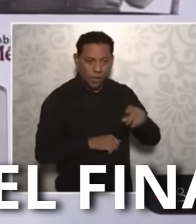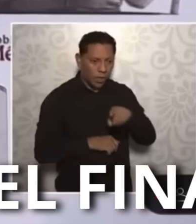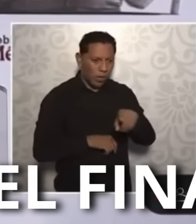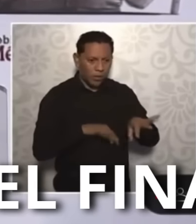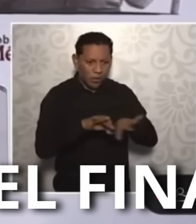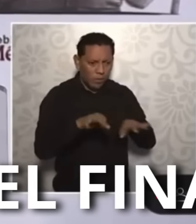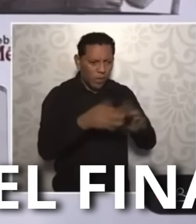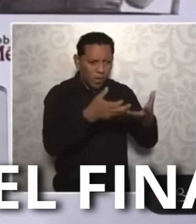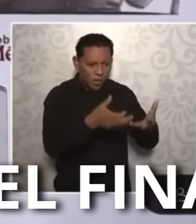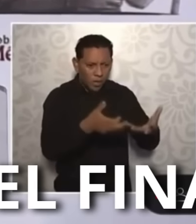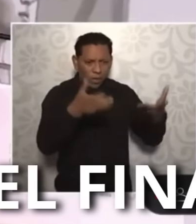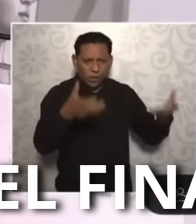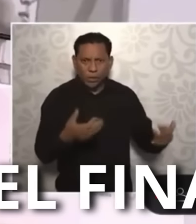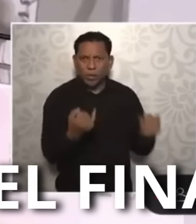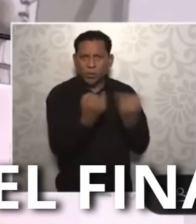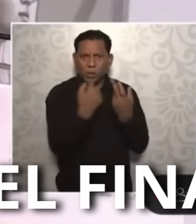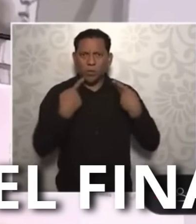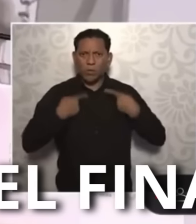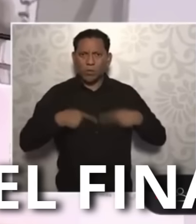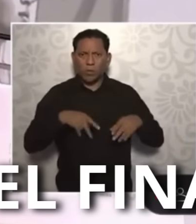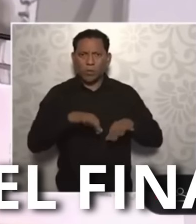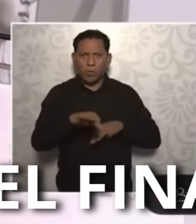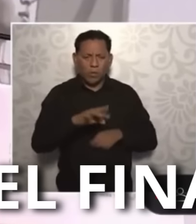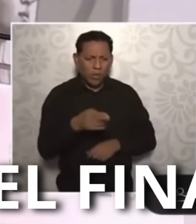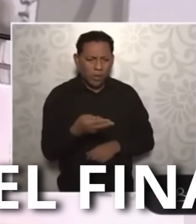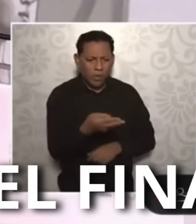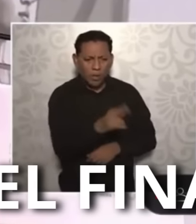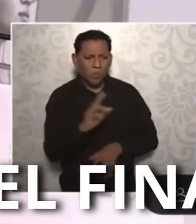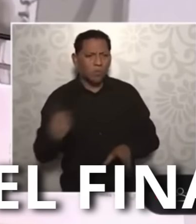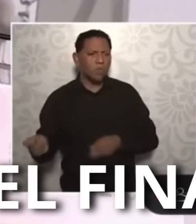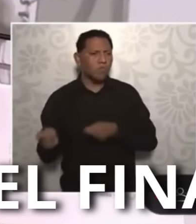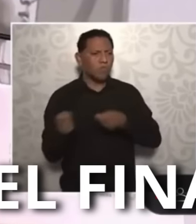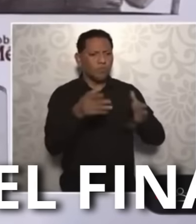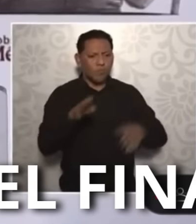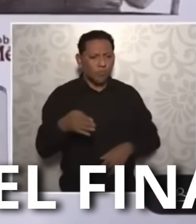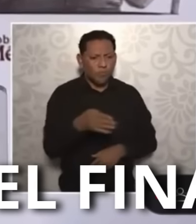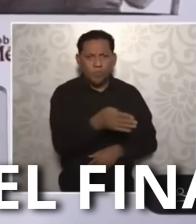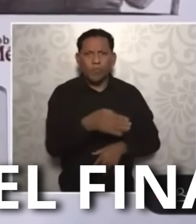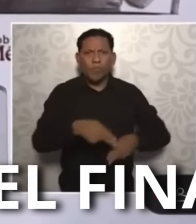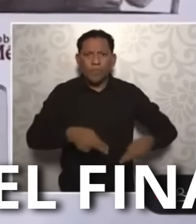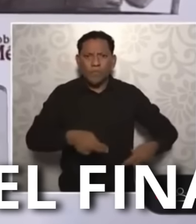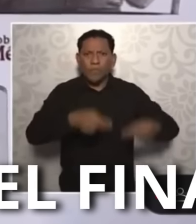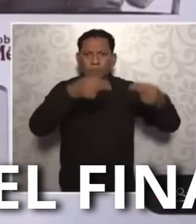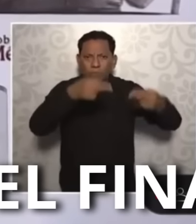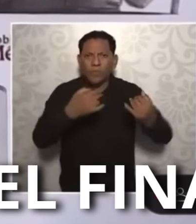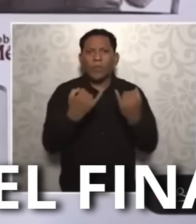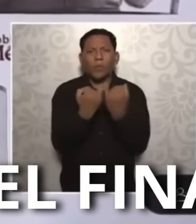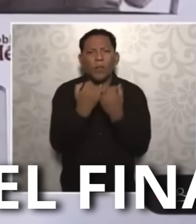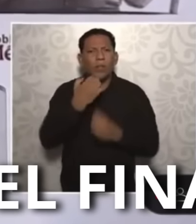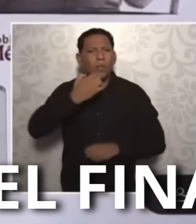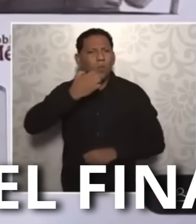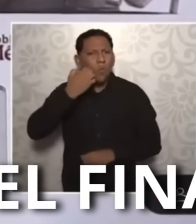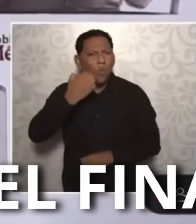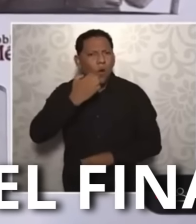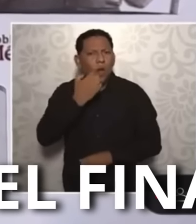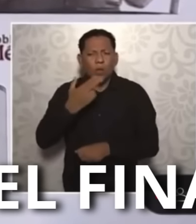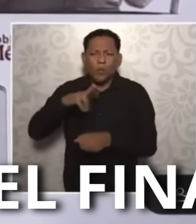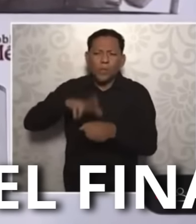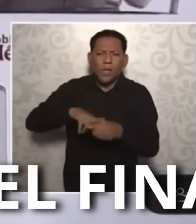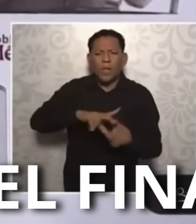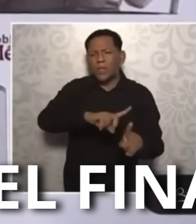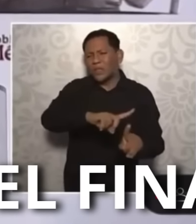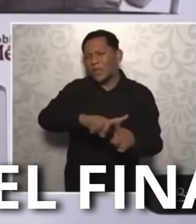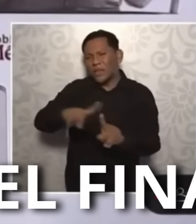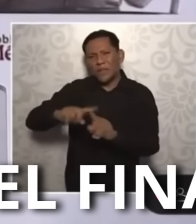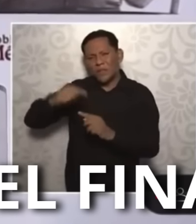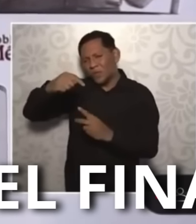los pescadores, el apoyo para la infraestructura de las escuelas, de las clínicas, etcétera, etcétera. Es decir, todos los